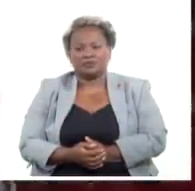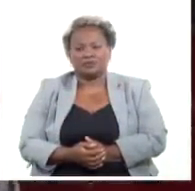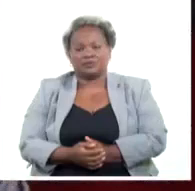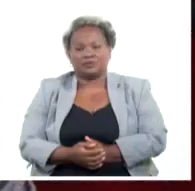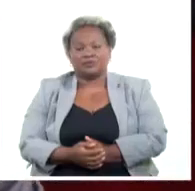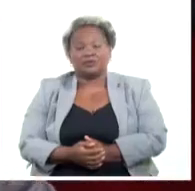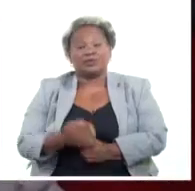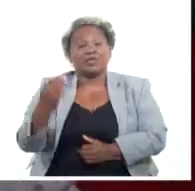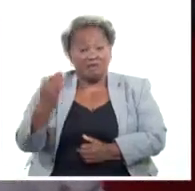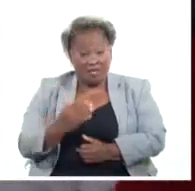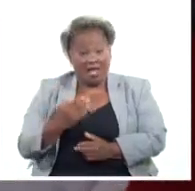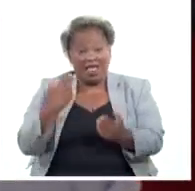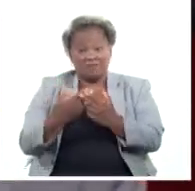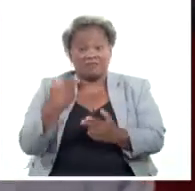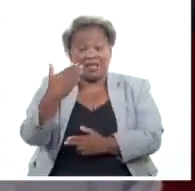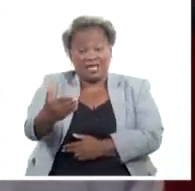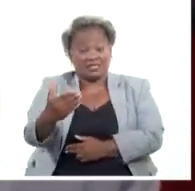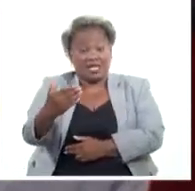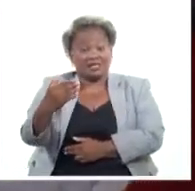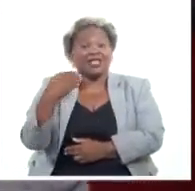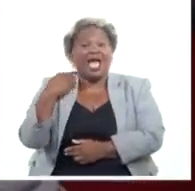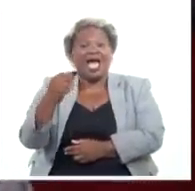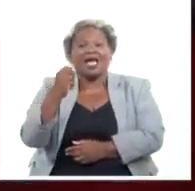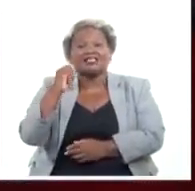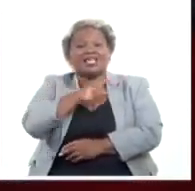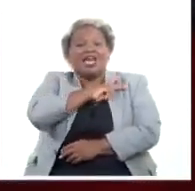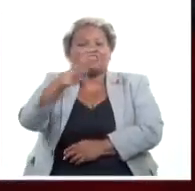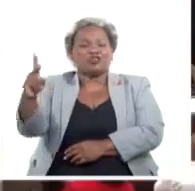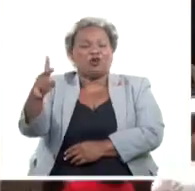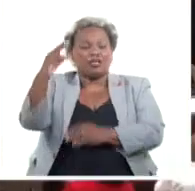Venga la esperanza, hasta la victoria